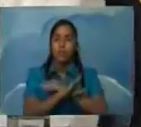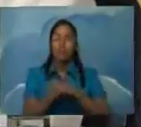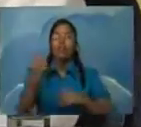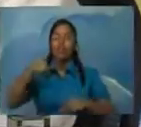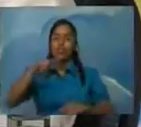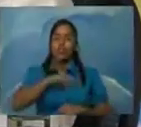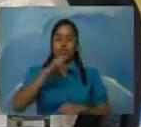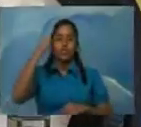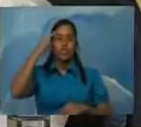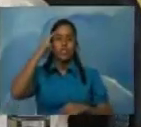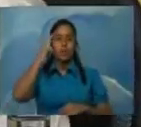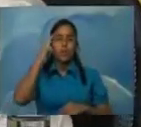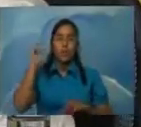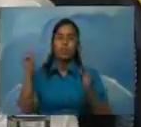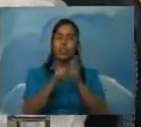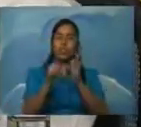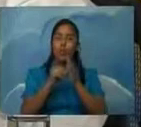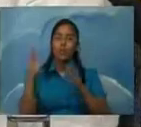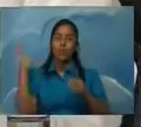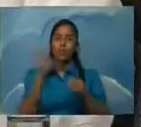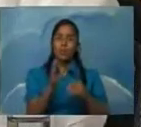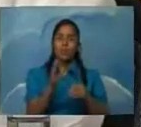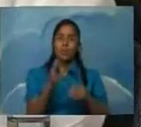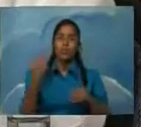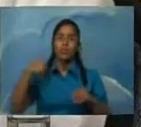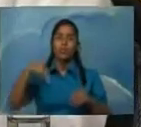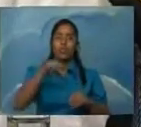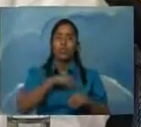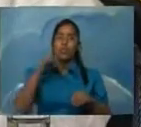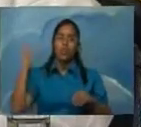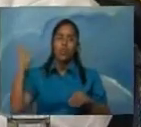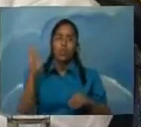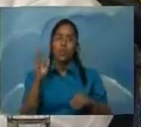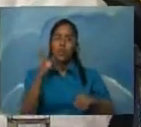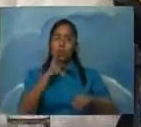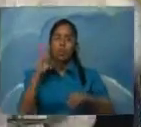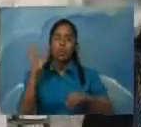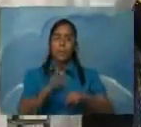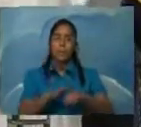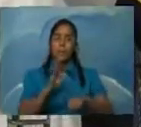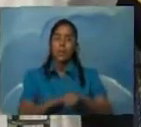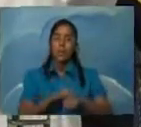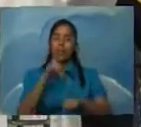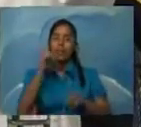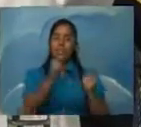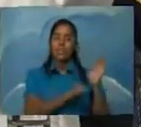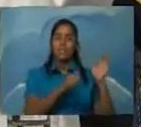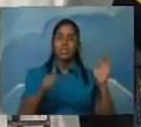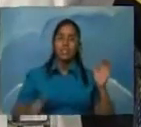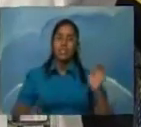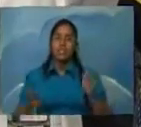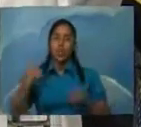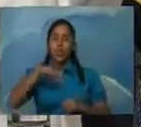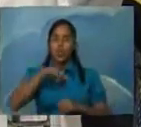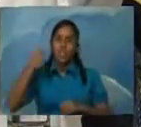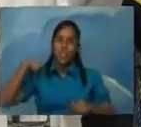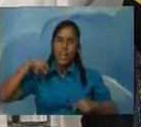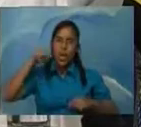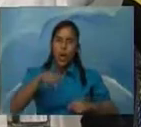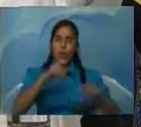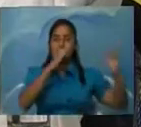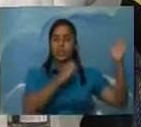Nosotros sabemos de dónde venimos. Nosotros venimos del pecado y el Señor nos tiene hoy en